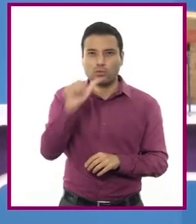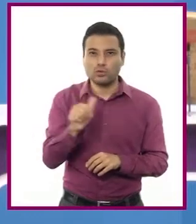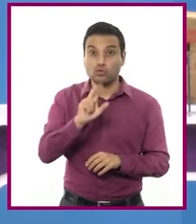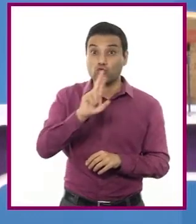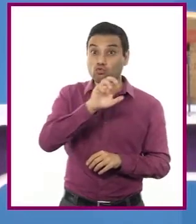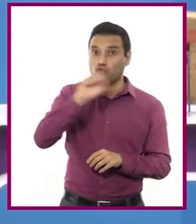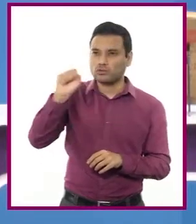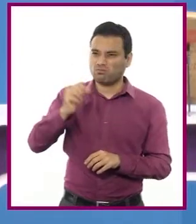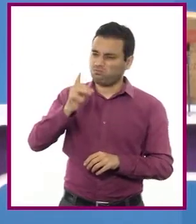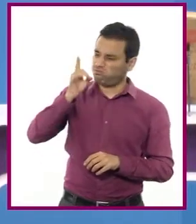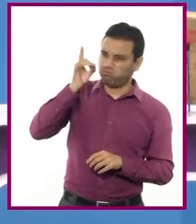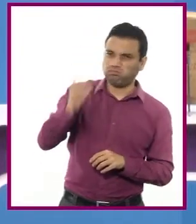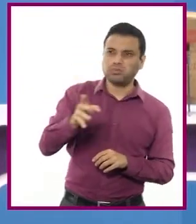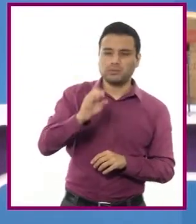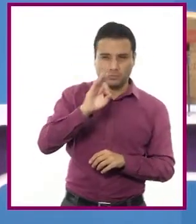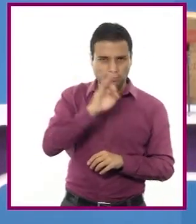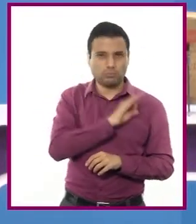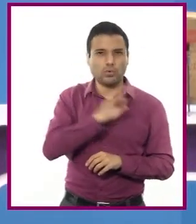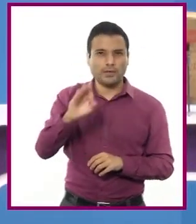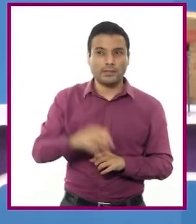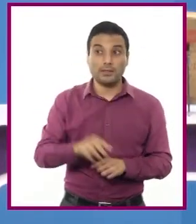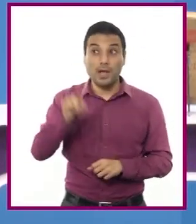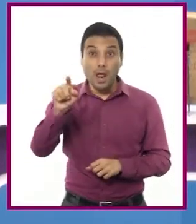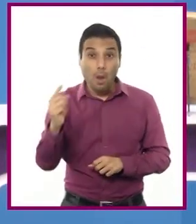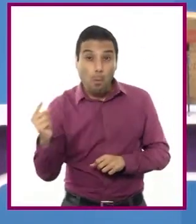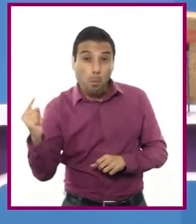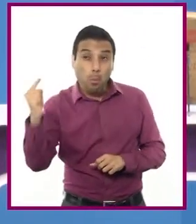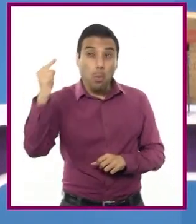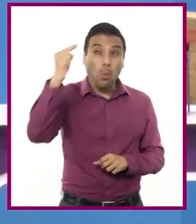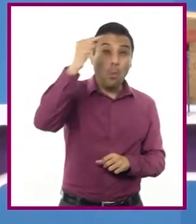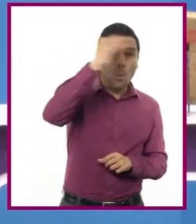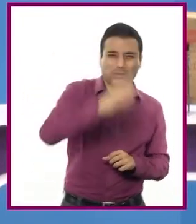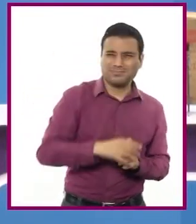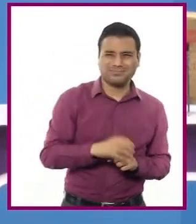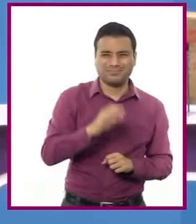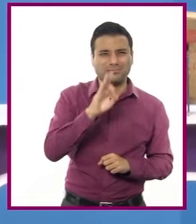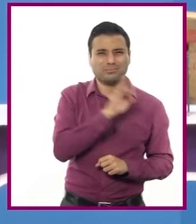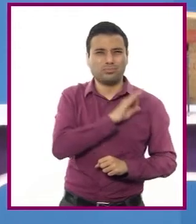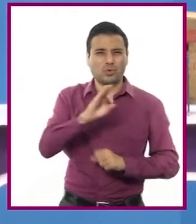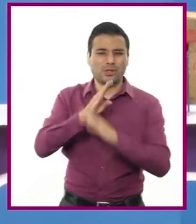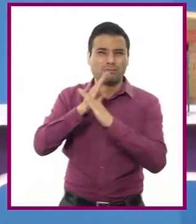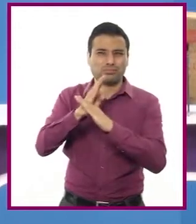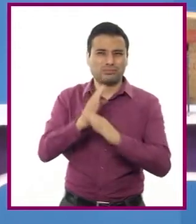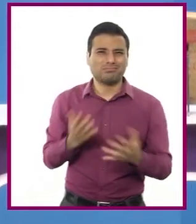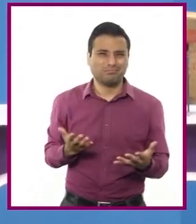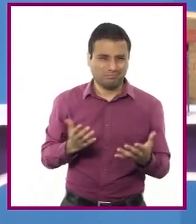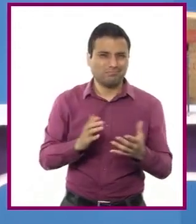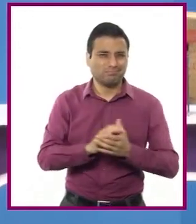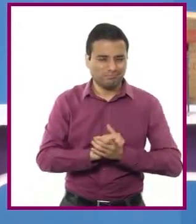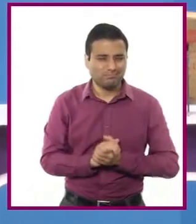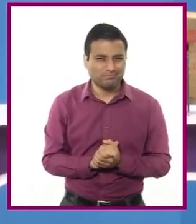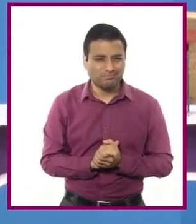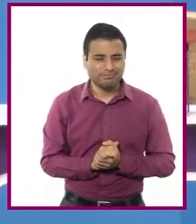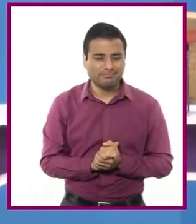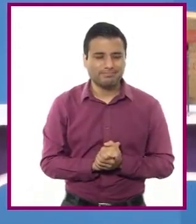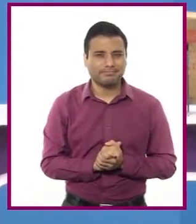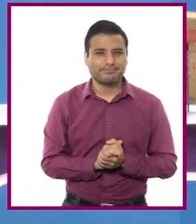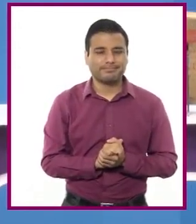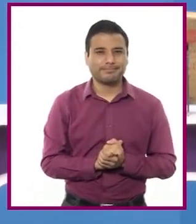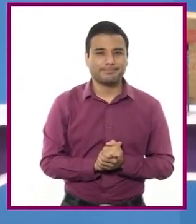misiles soviéticos en caso de ser lanzados, así como una respuesta inmediata de bombardeo indetectable contra la Unión